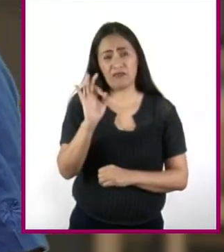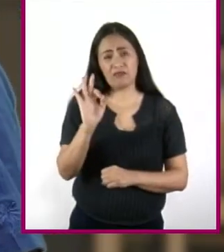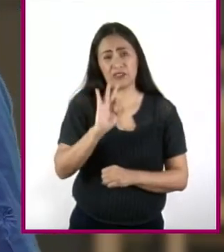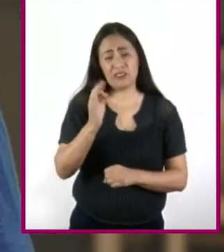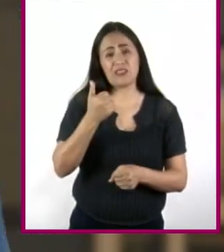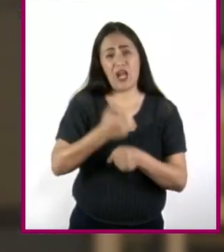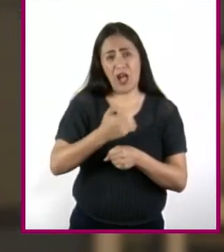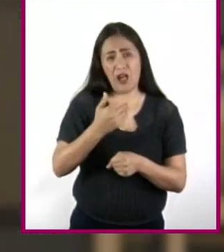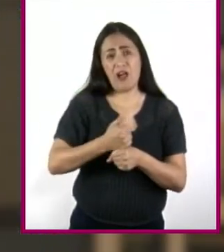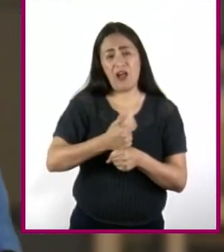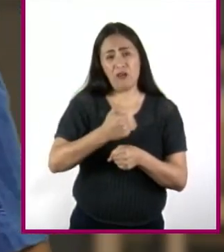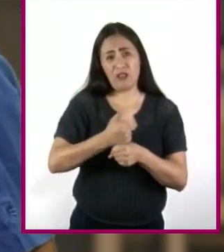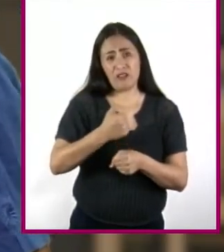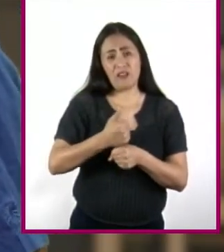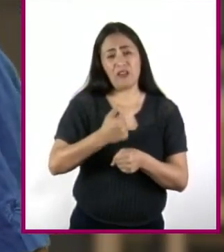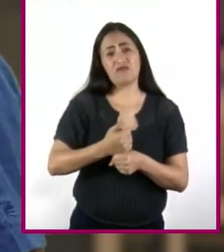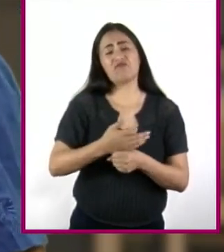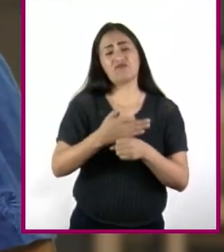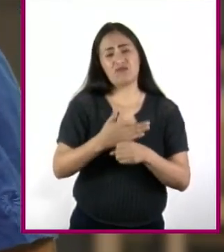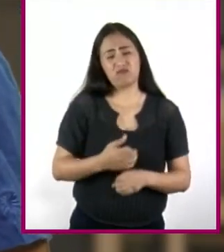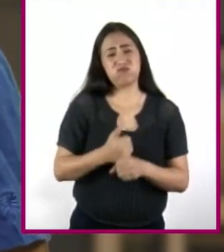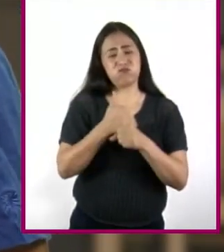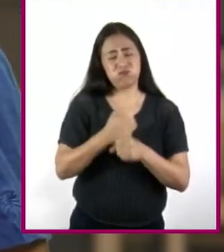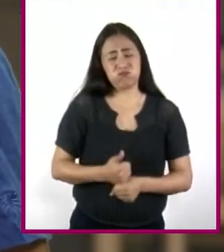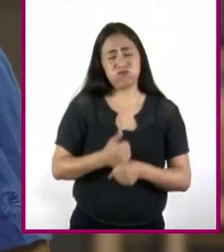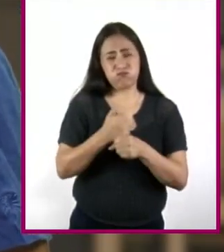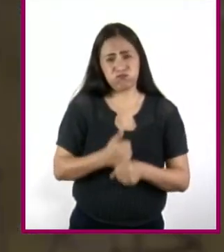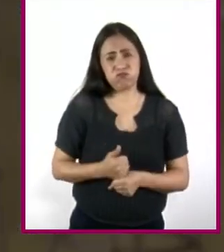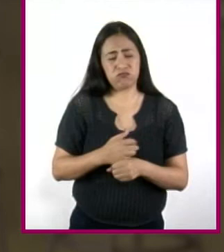le preocupa lo que le pasa a su abuelo después de que falleció.